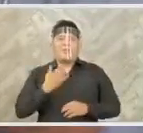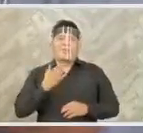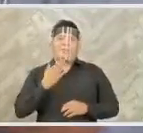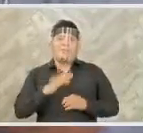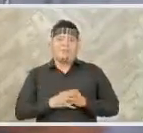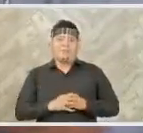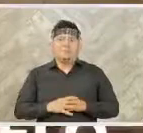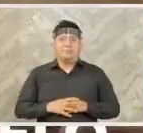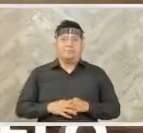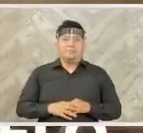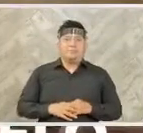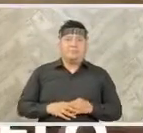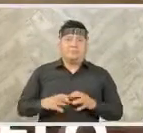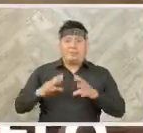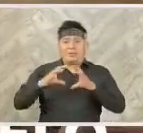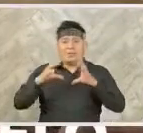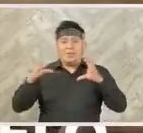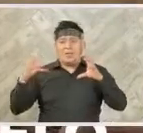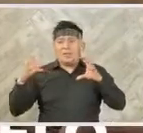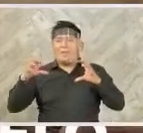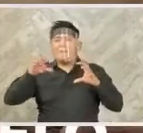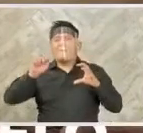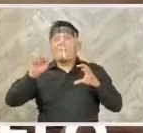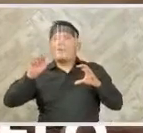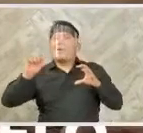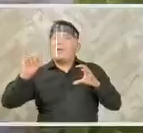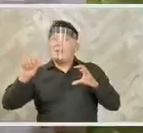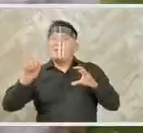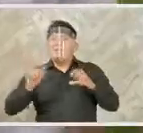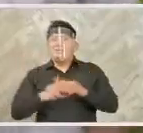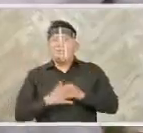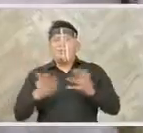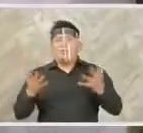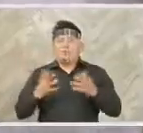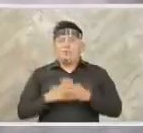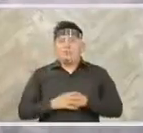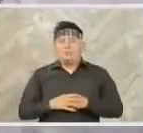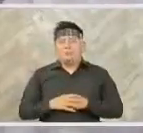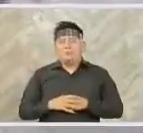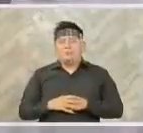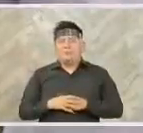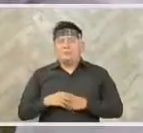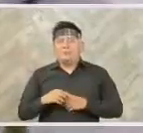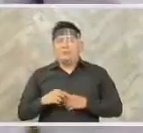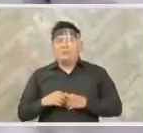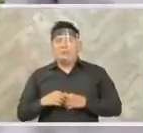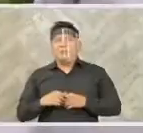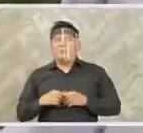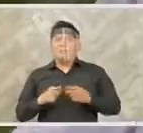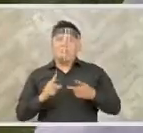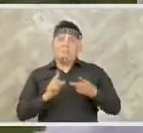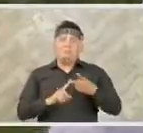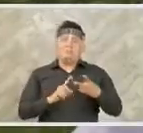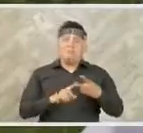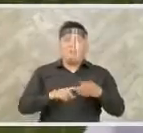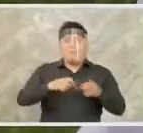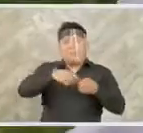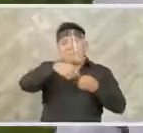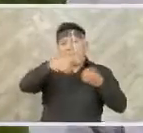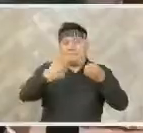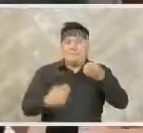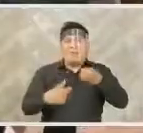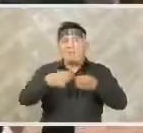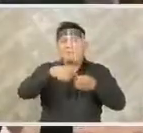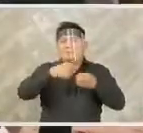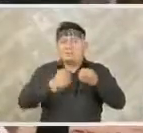el sector de Brisas del Oriente, o el cultivo de plátano en la